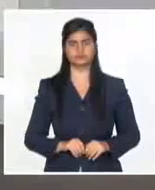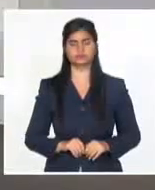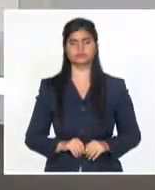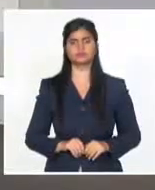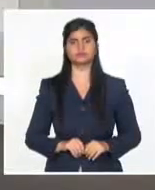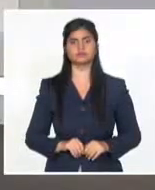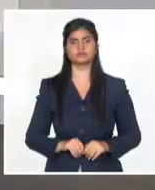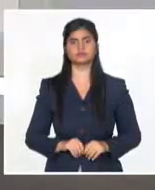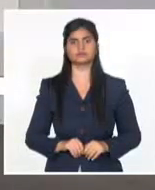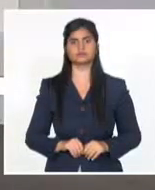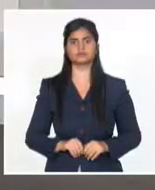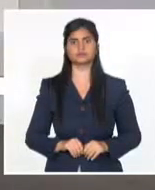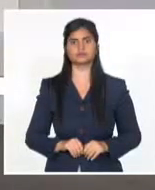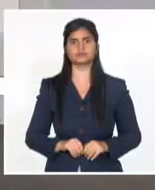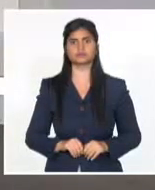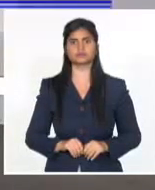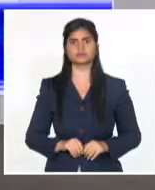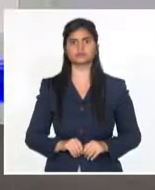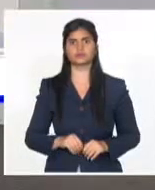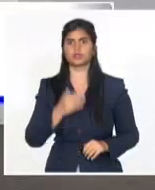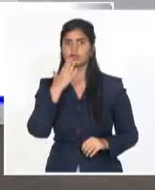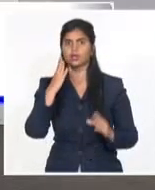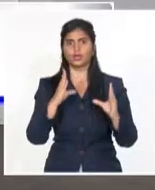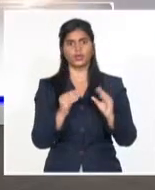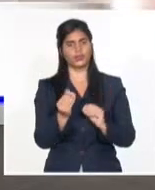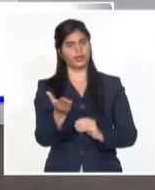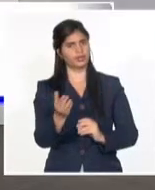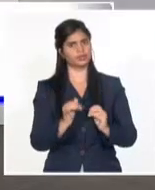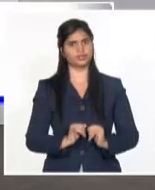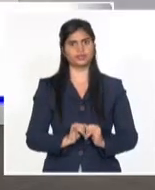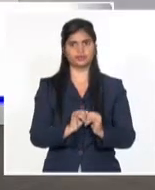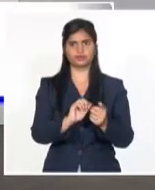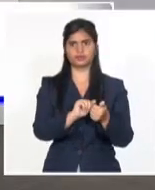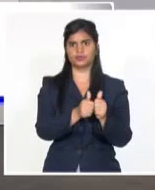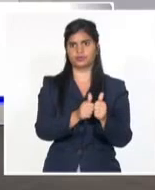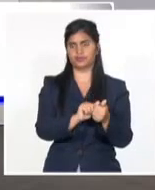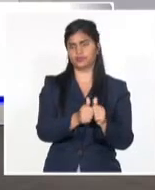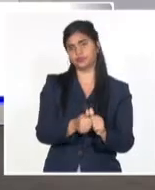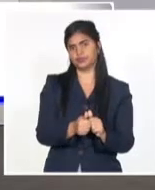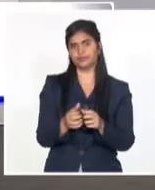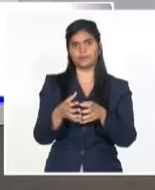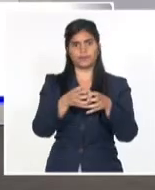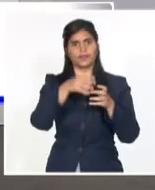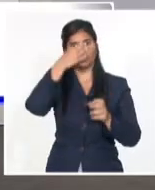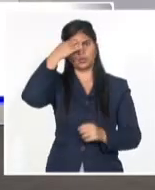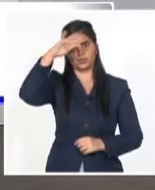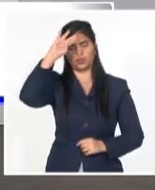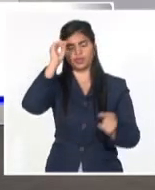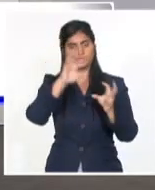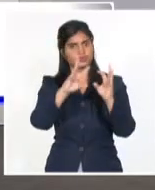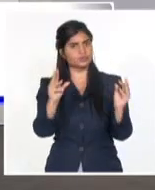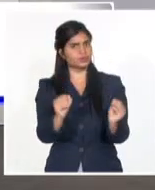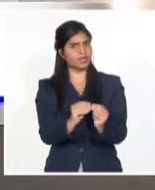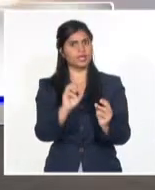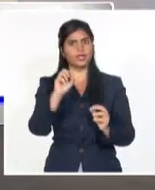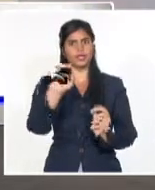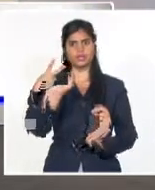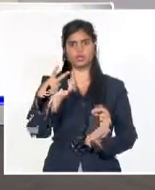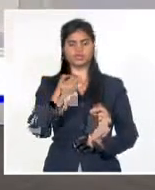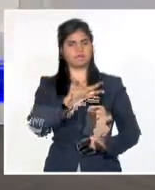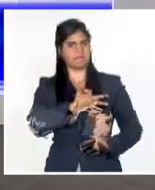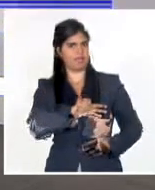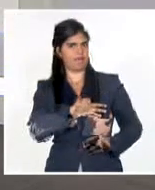Buenas noches, ya comenzamos nuestro segmento deportivo en la emisión estelar. La delegación cubana sumó hoy otras dos medallas en los